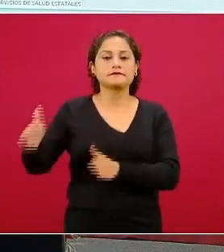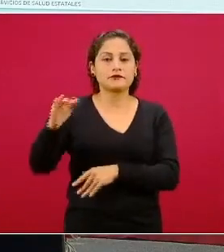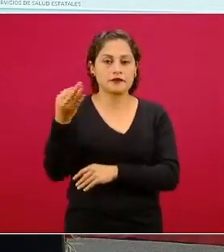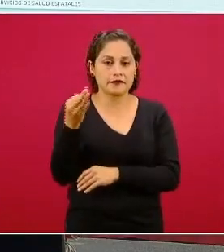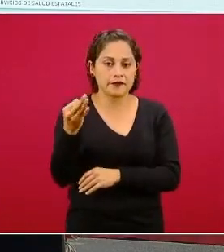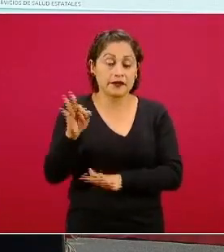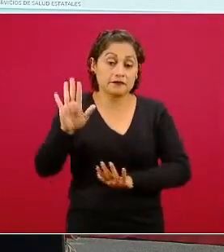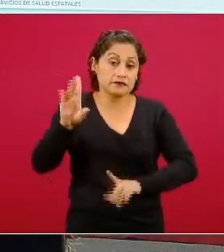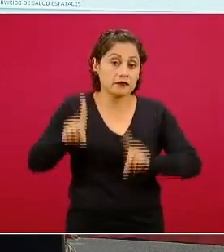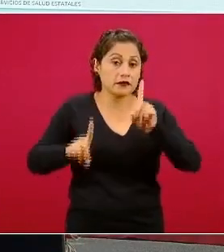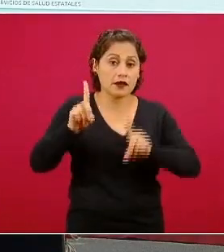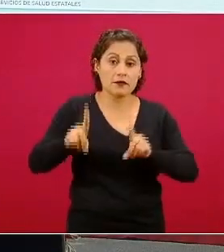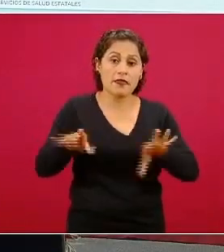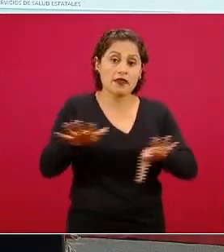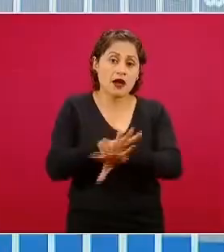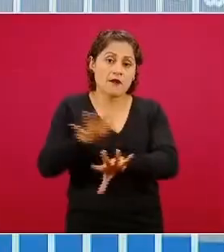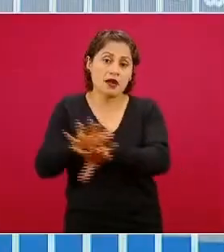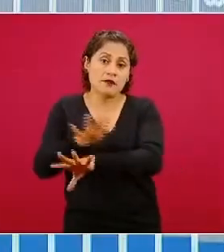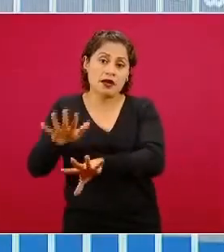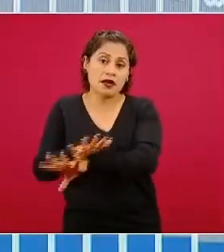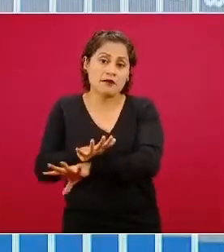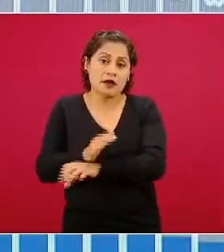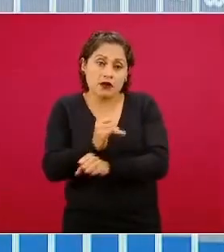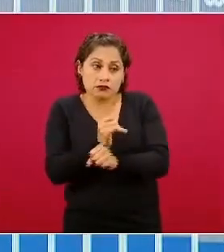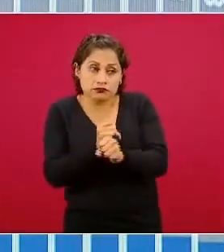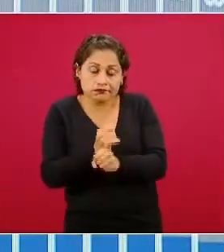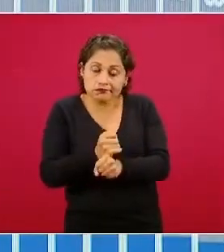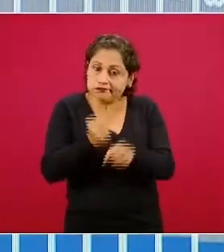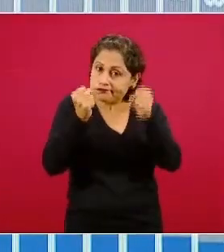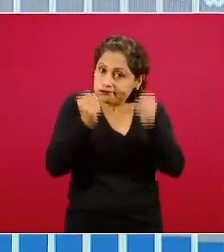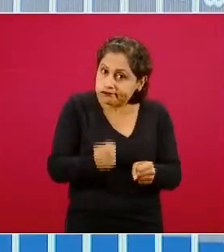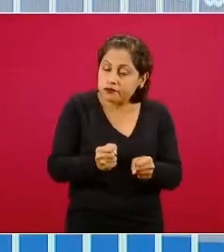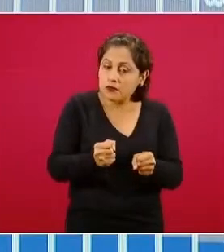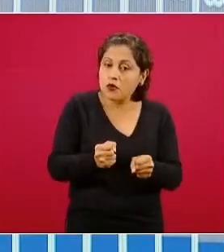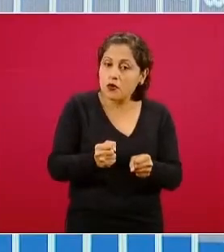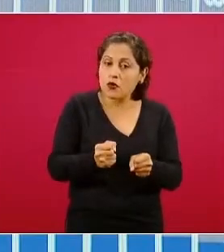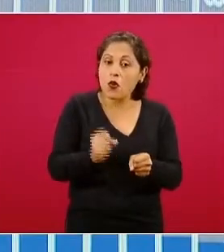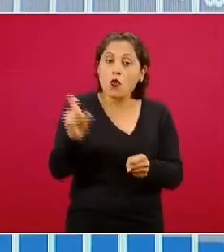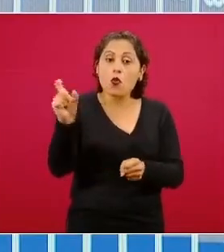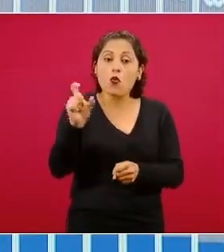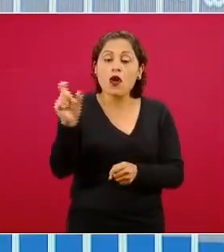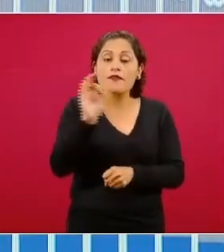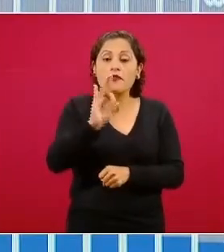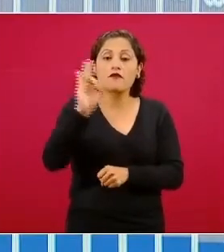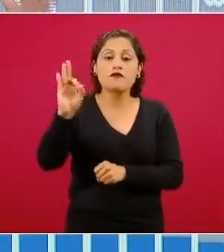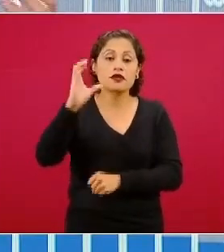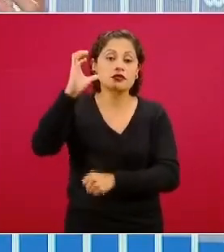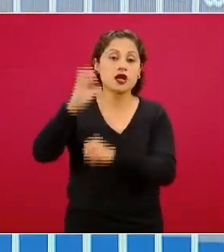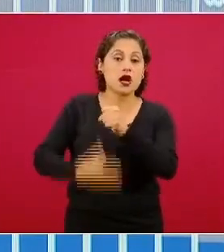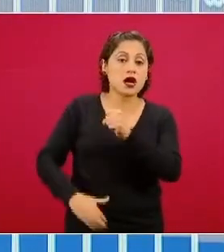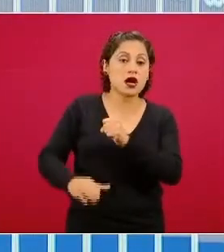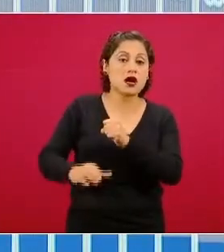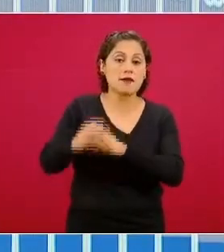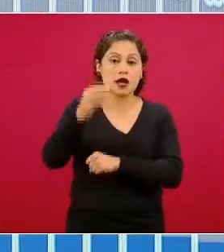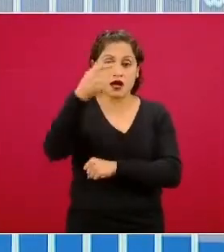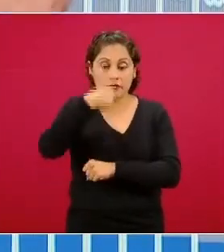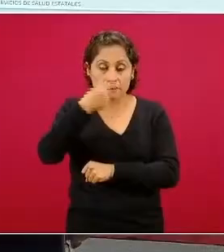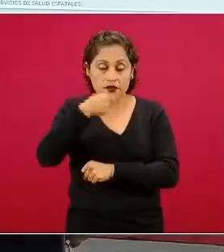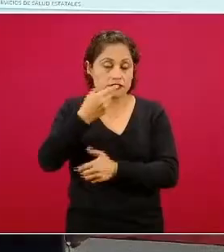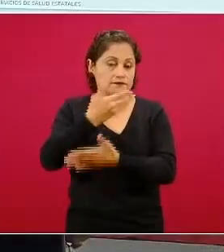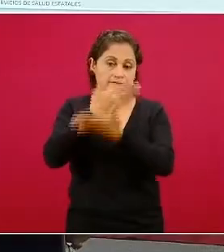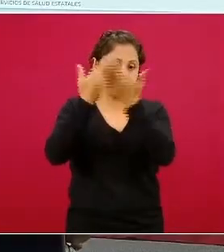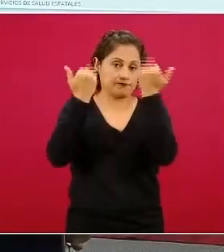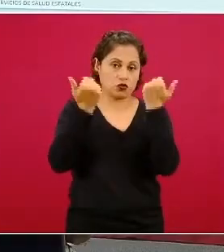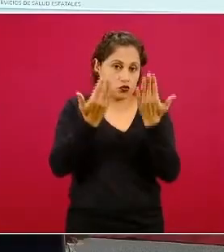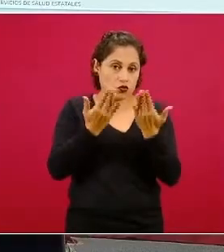de año a año y no existen parámetros que nos permitan establecer con certidumbre en qué momento vamos a llegar al punto máximo. Pero sin